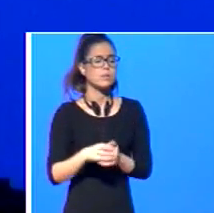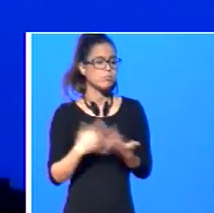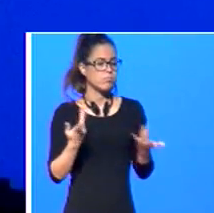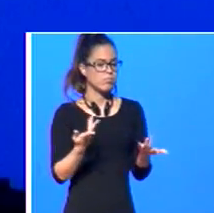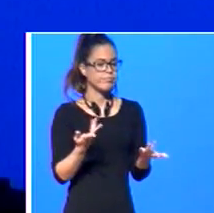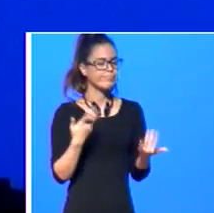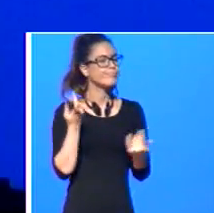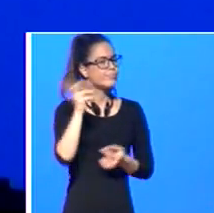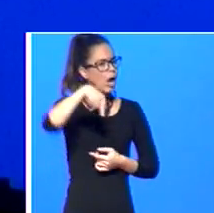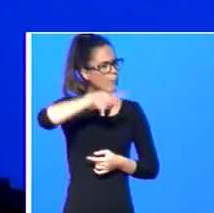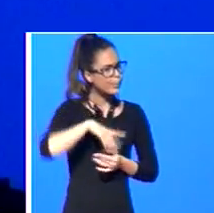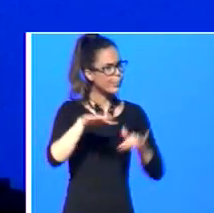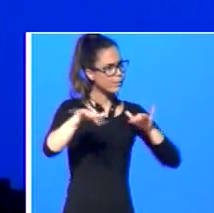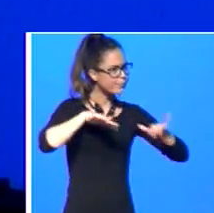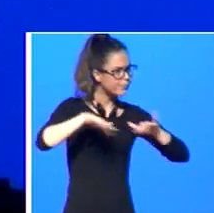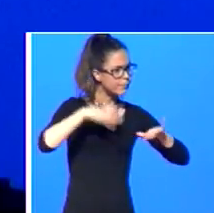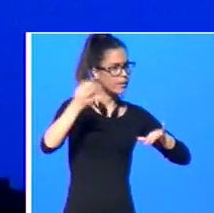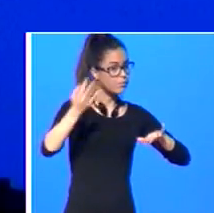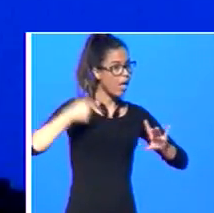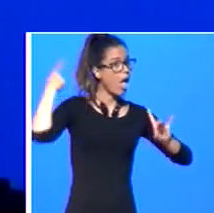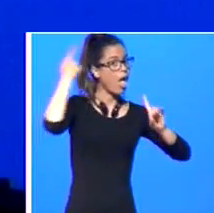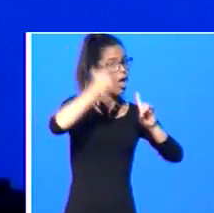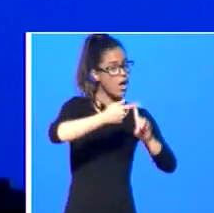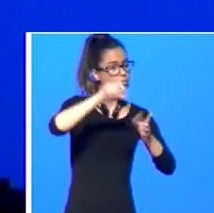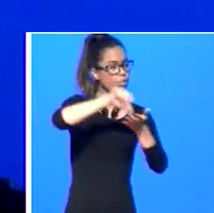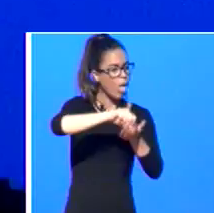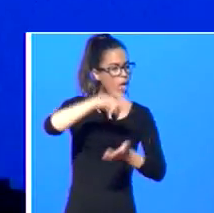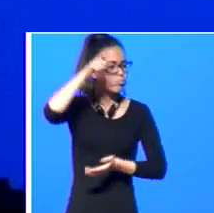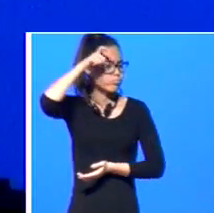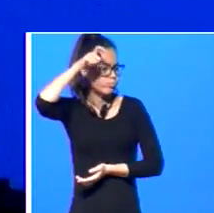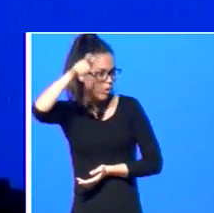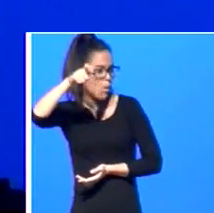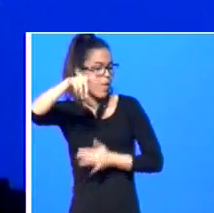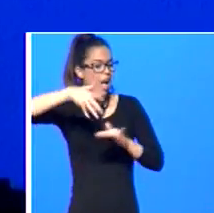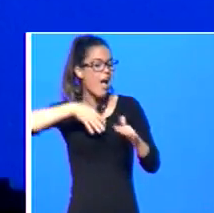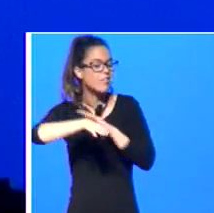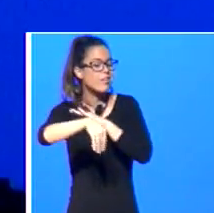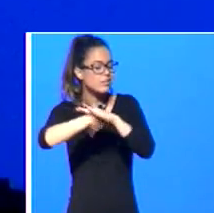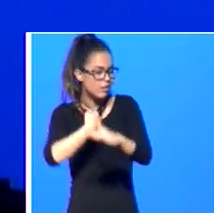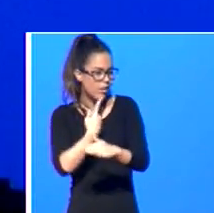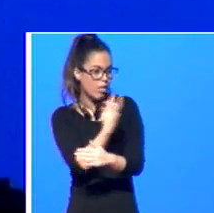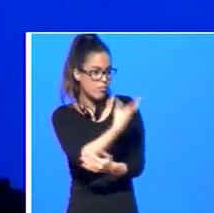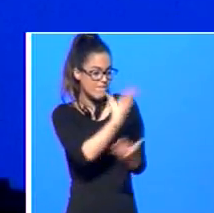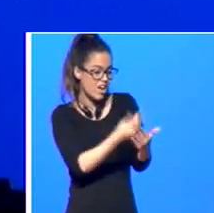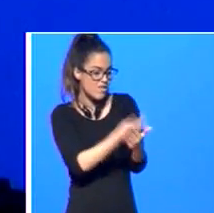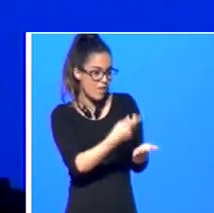acciones que debe emprender para hacer accesible su ciudad. Hay otras prácticas.